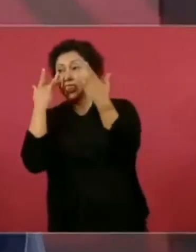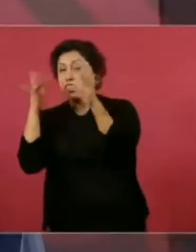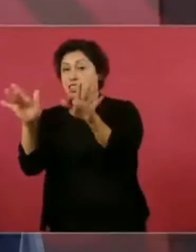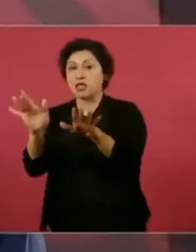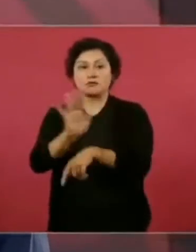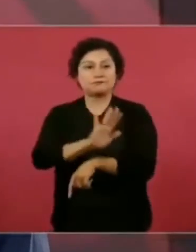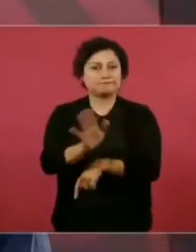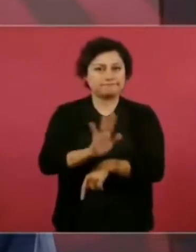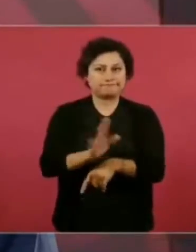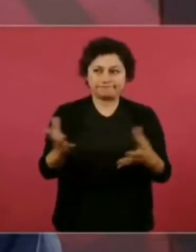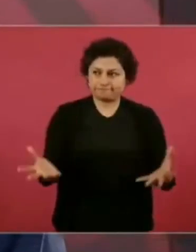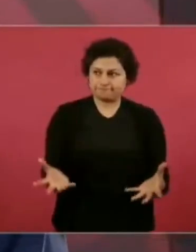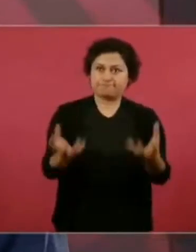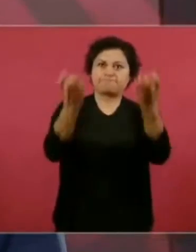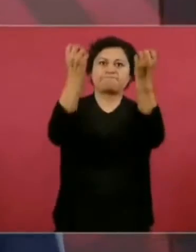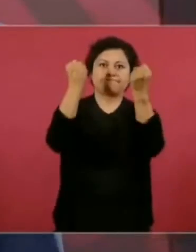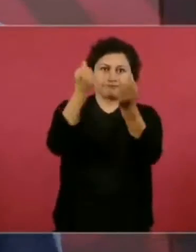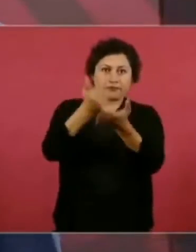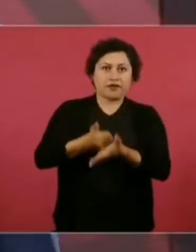Abandonan menos la escuela